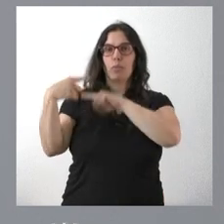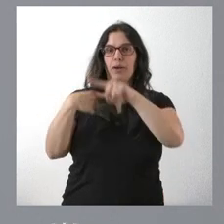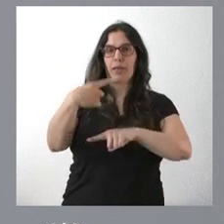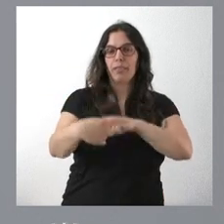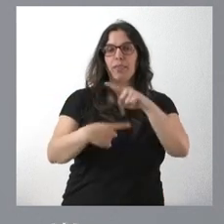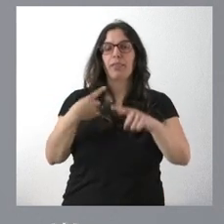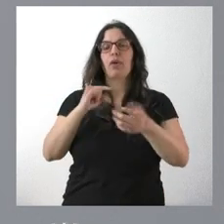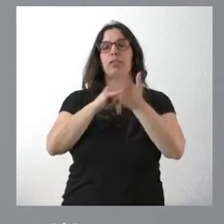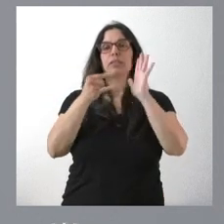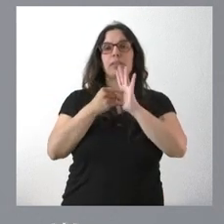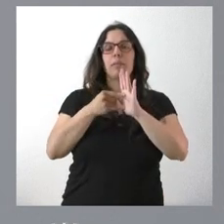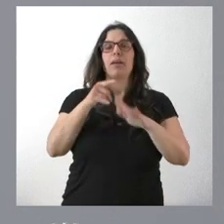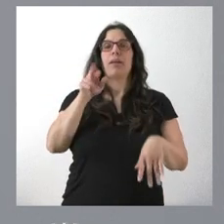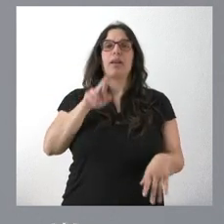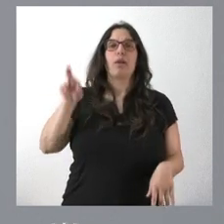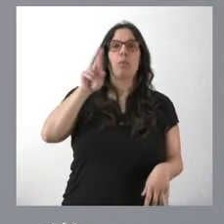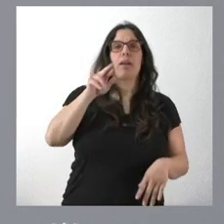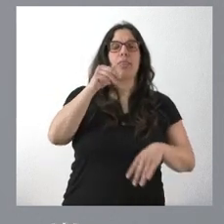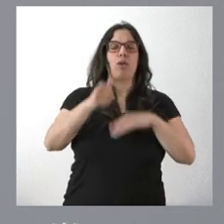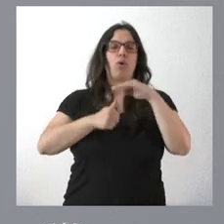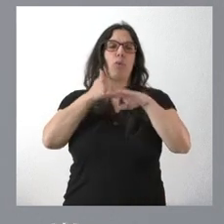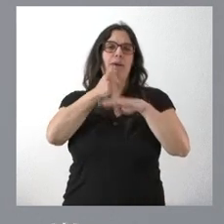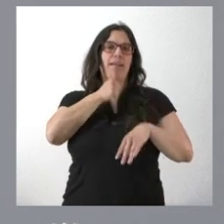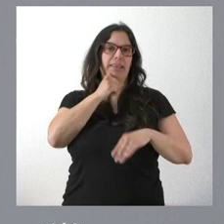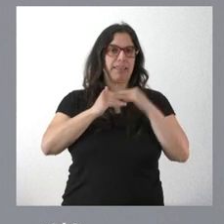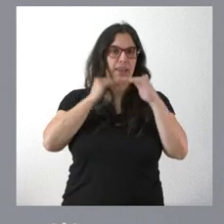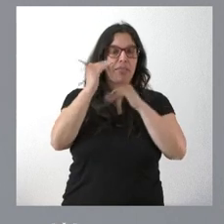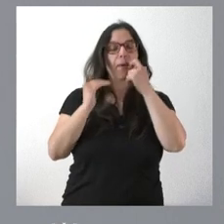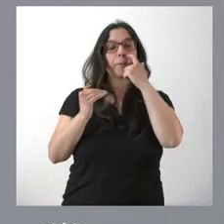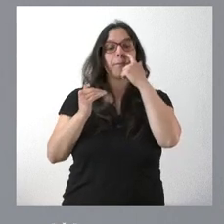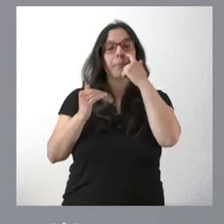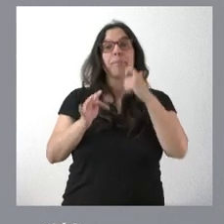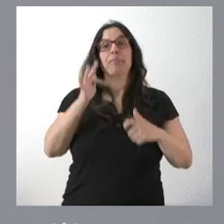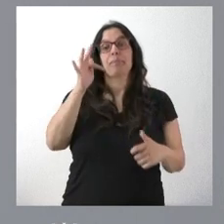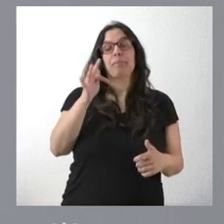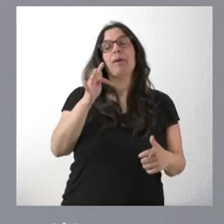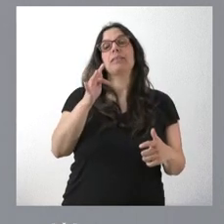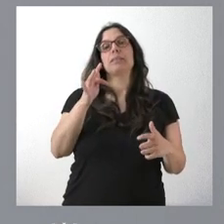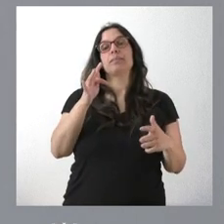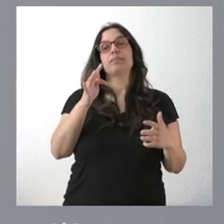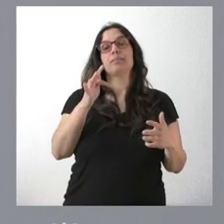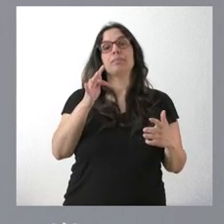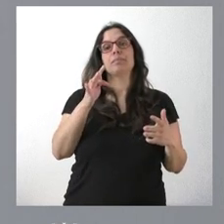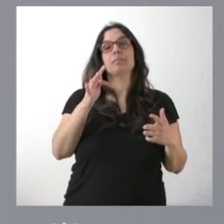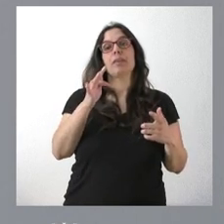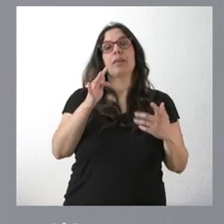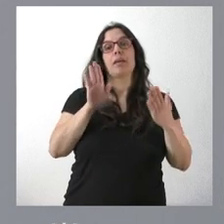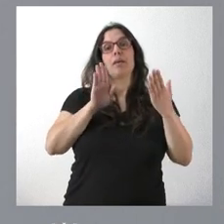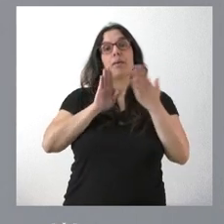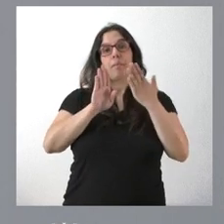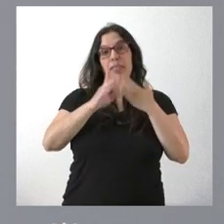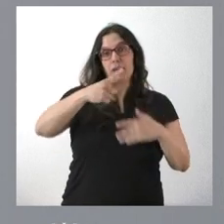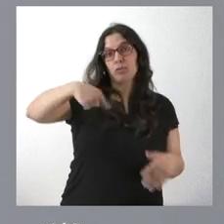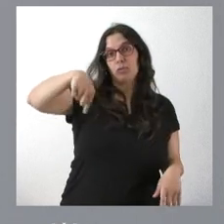del mecanismo de recuperación y resiliencia. Y si incorporamos a esto las aportaciones que corresponde hacer a los vecinos